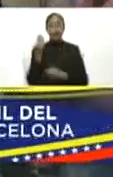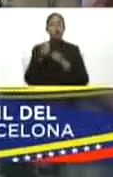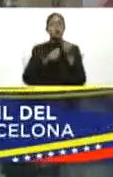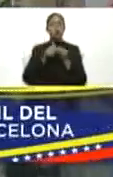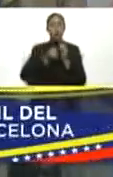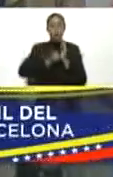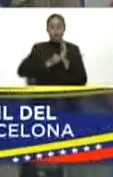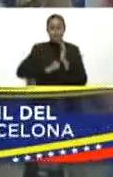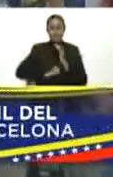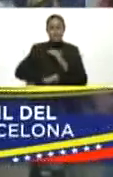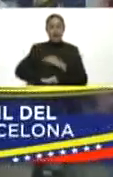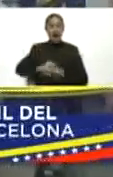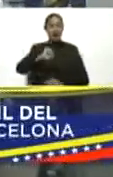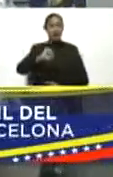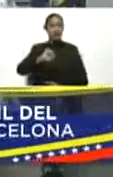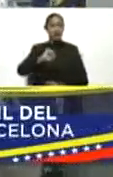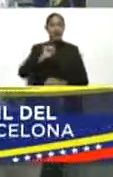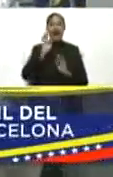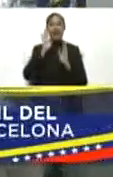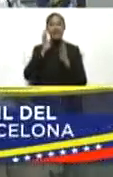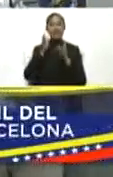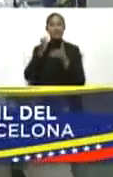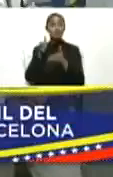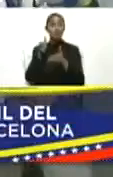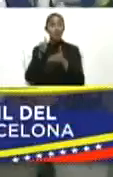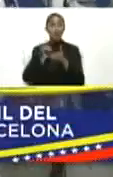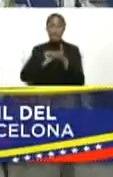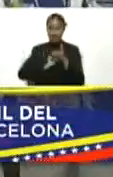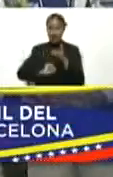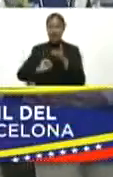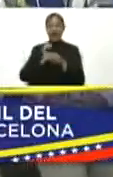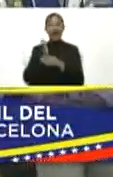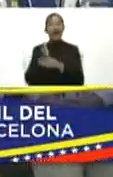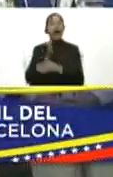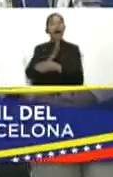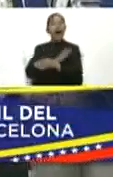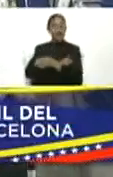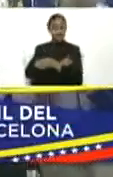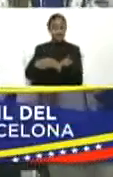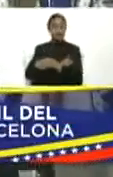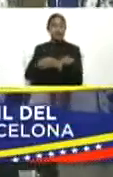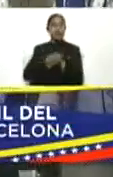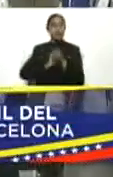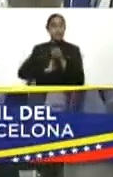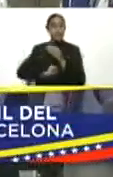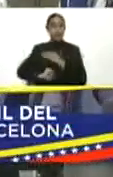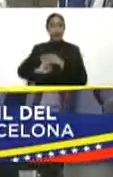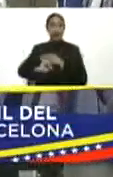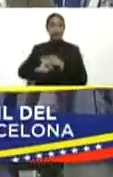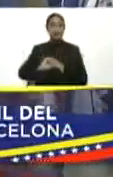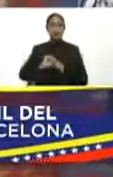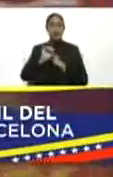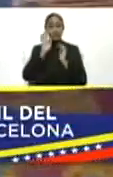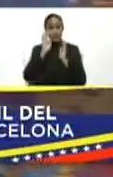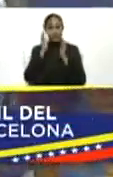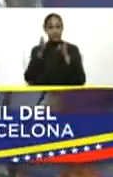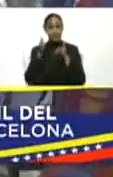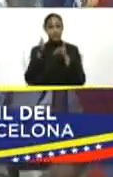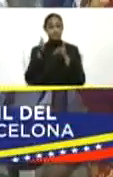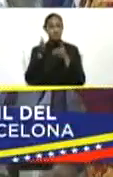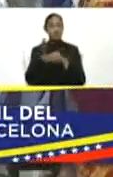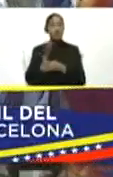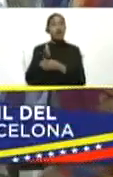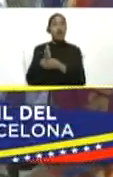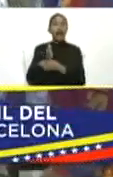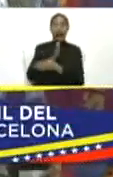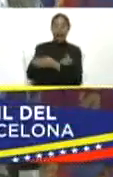parto o atención? Atención preparto. Al parto. Atención al parto preparto. Sí, señor. ¿Pre o post?